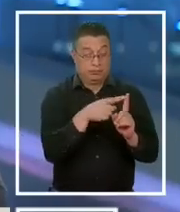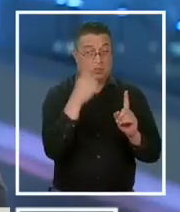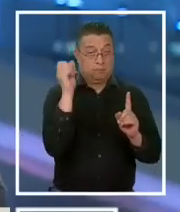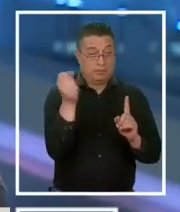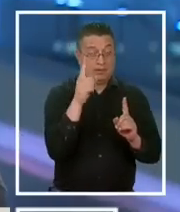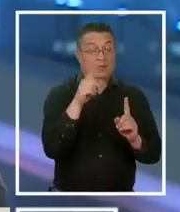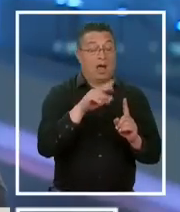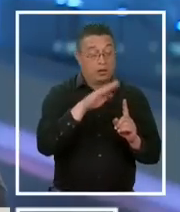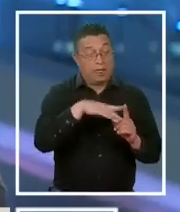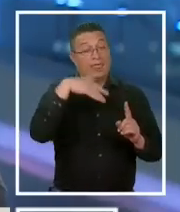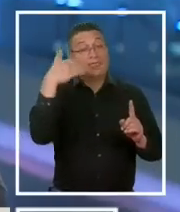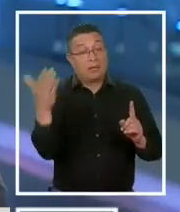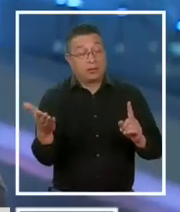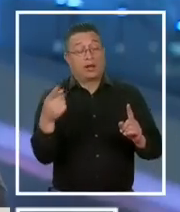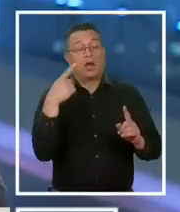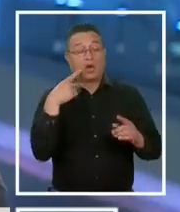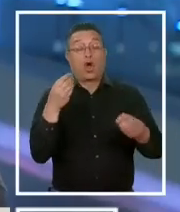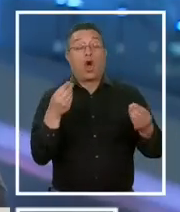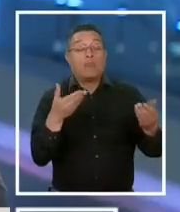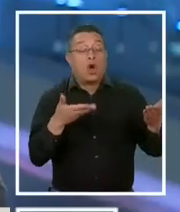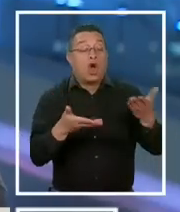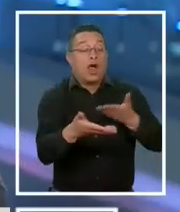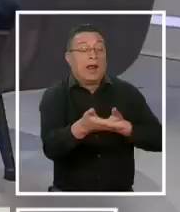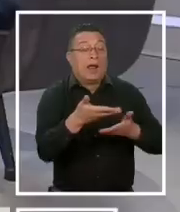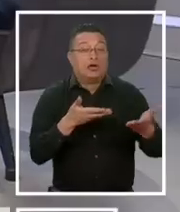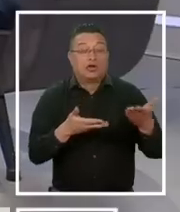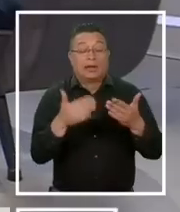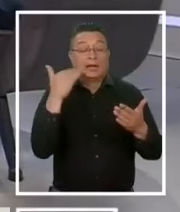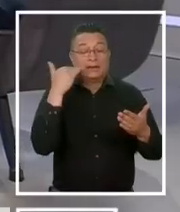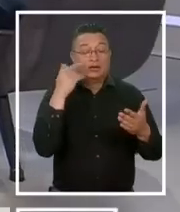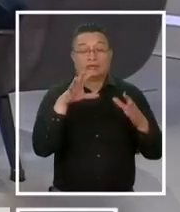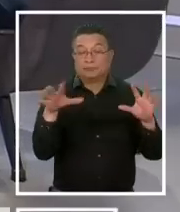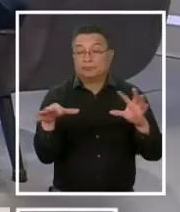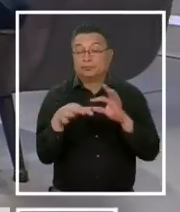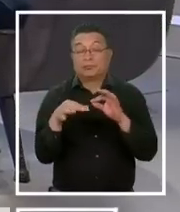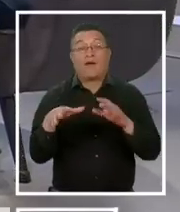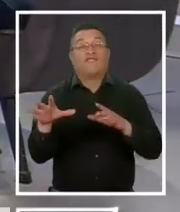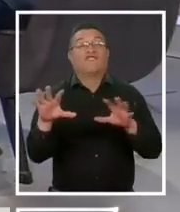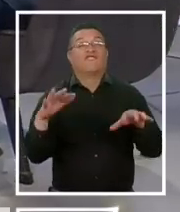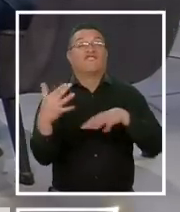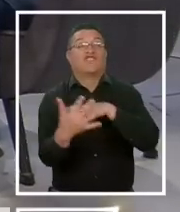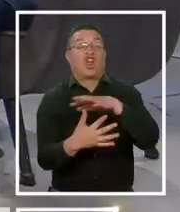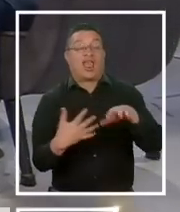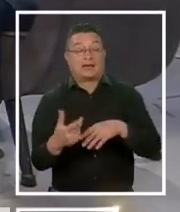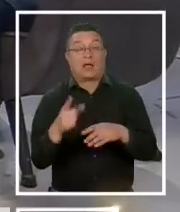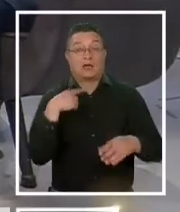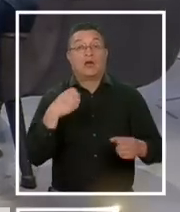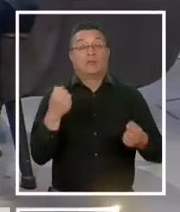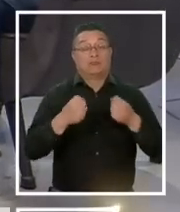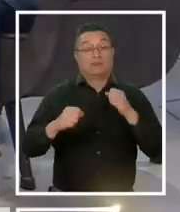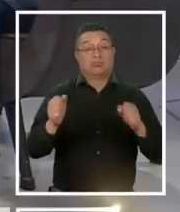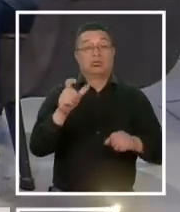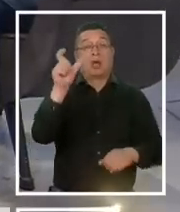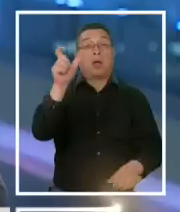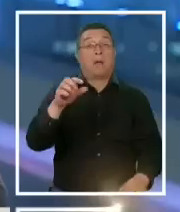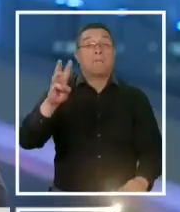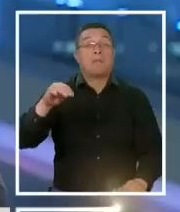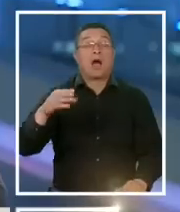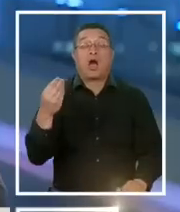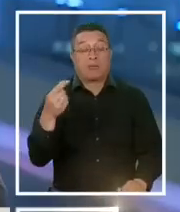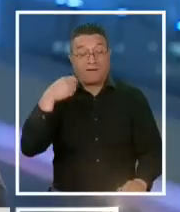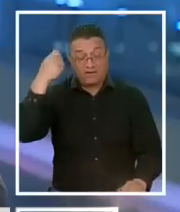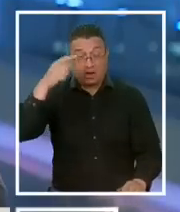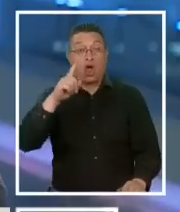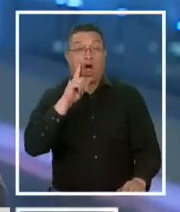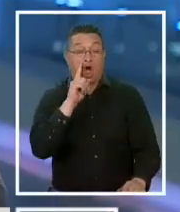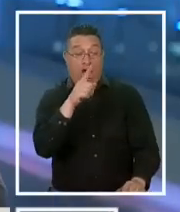está la forma en la cual se relacionan estos niños con un hecho violento no y también el comportamiento de esta madre que aparece en el